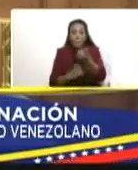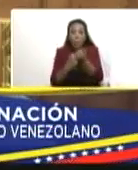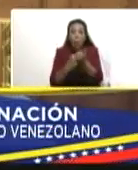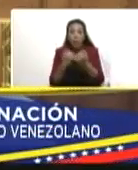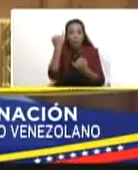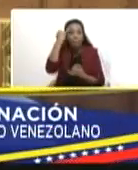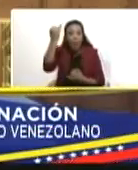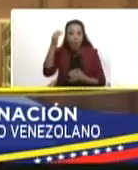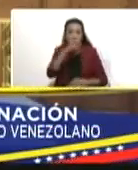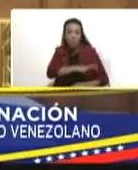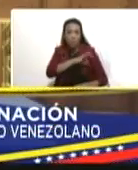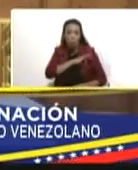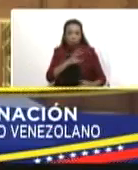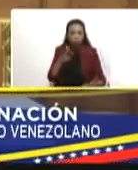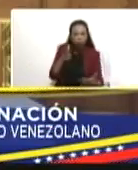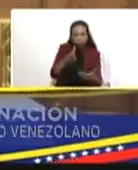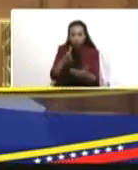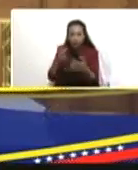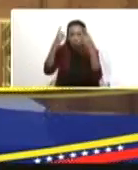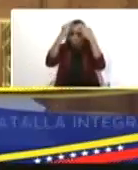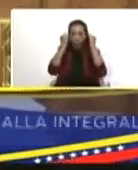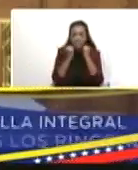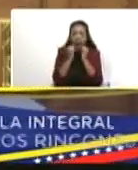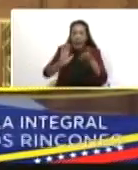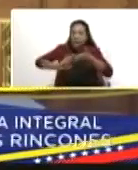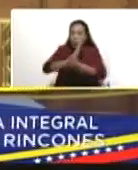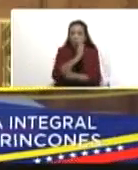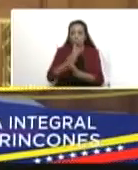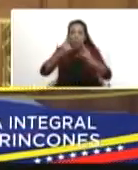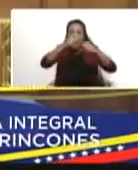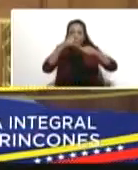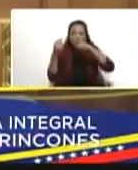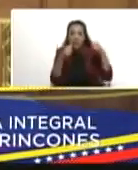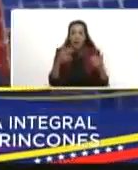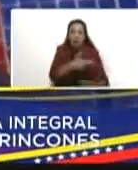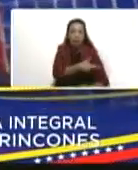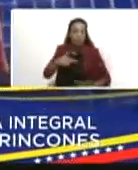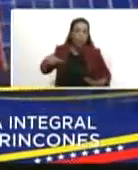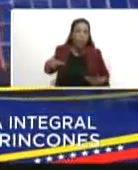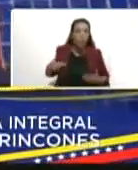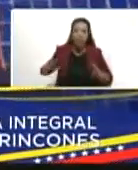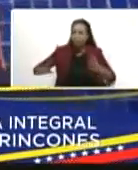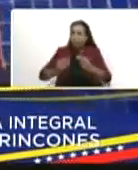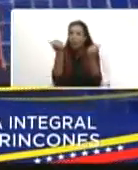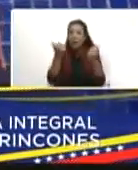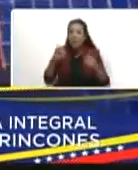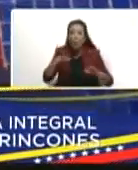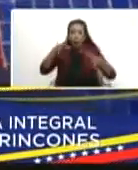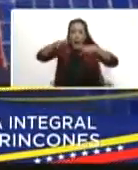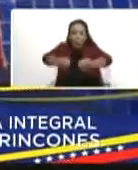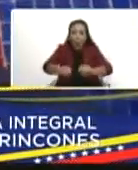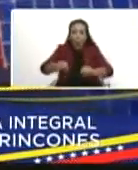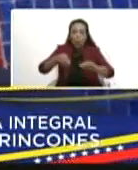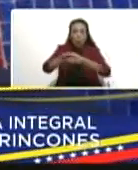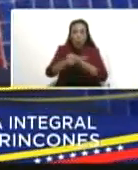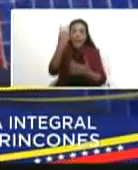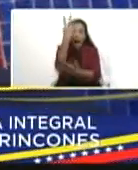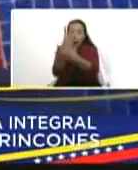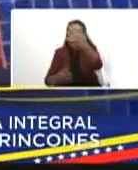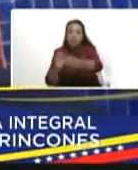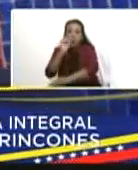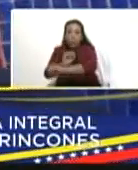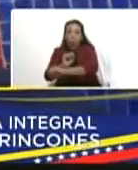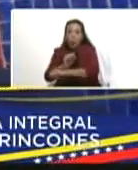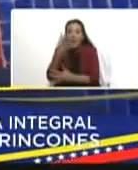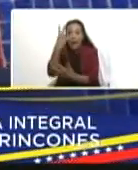inteligencia Social para erradicar las operaciones criminales que se habían enquistado en las cárceles del